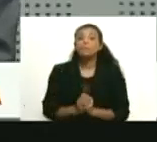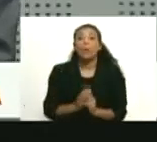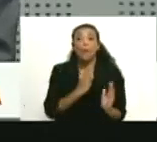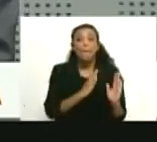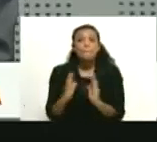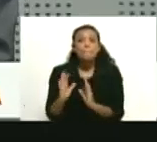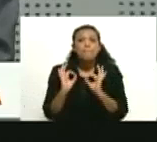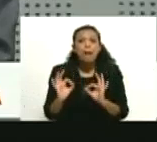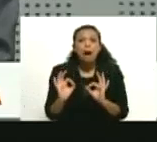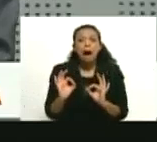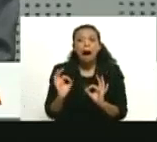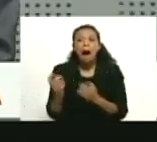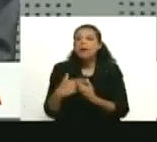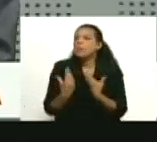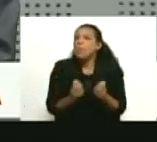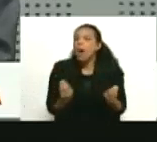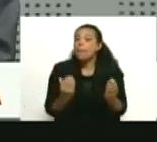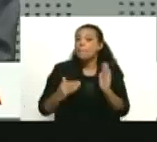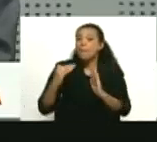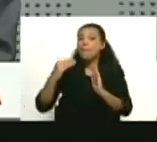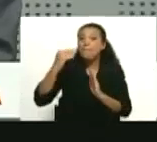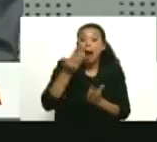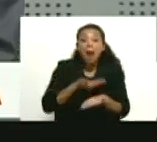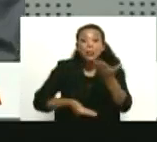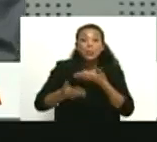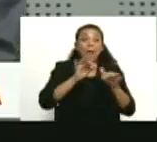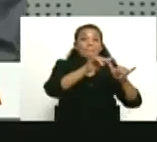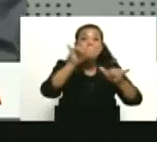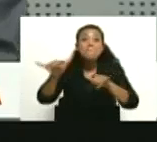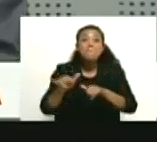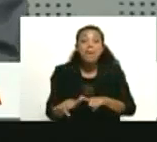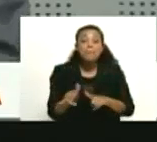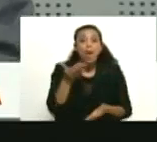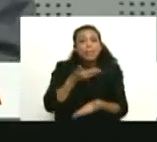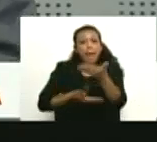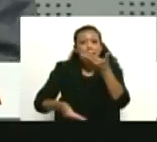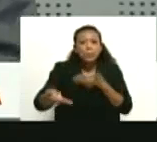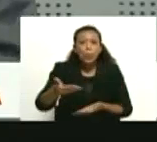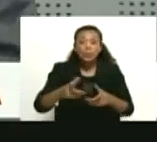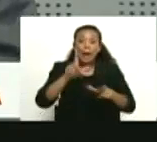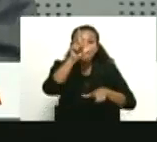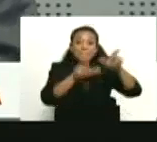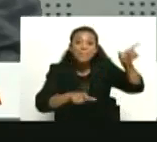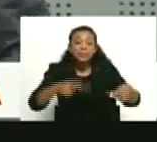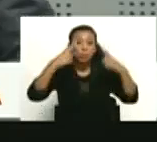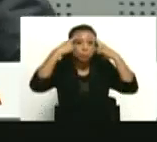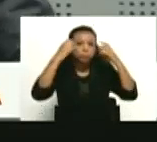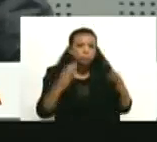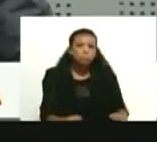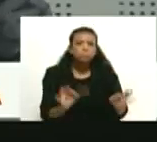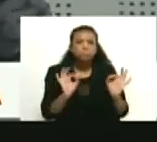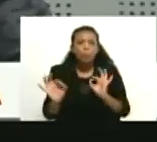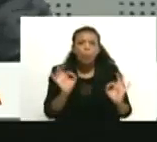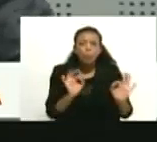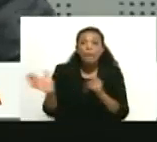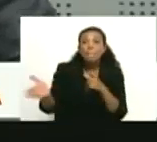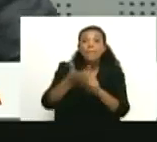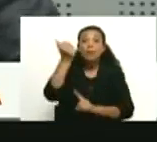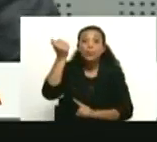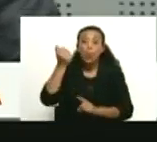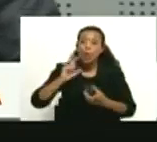plan que implique aumentar la colaboración, el intercambio de experticias para lograr